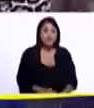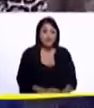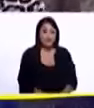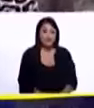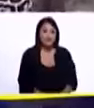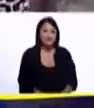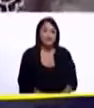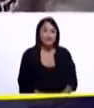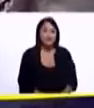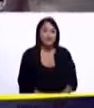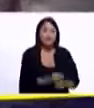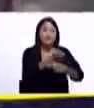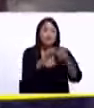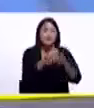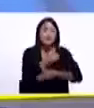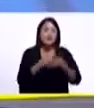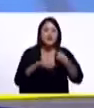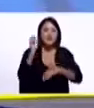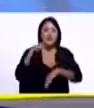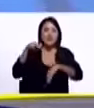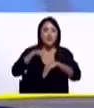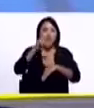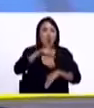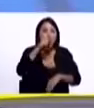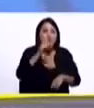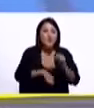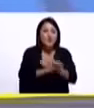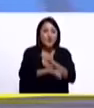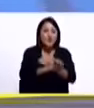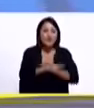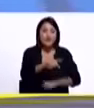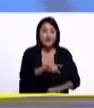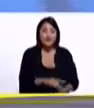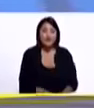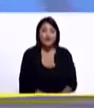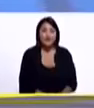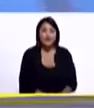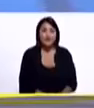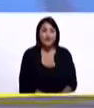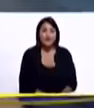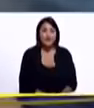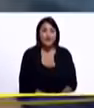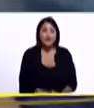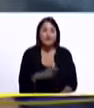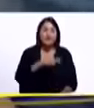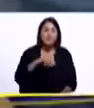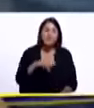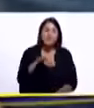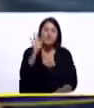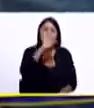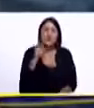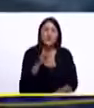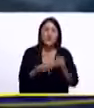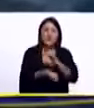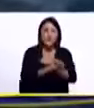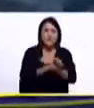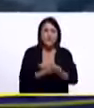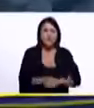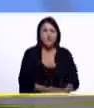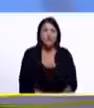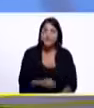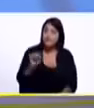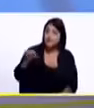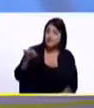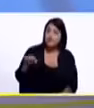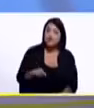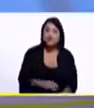Asamblea Nacional, Pedro Infante, futbolista. Tú eres miembro de la Federación de Fútbol, ¿no?